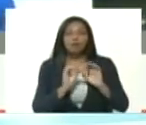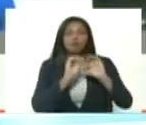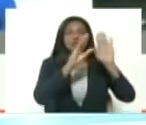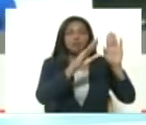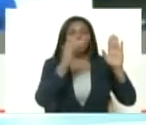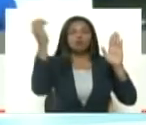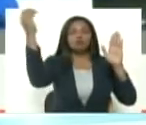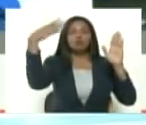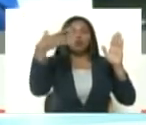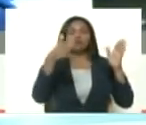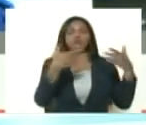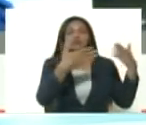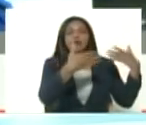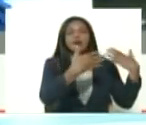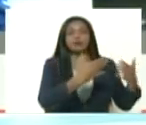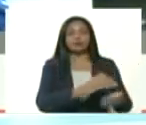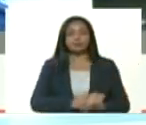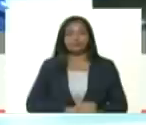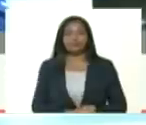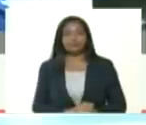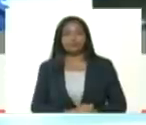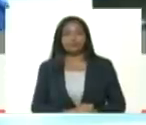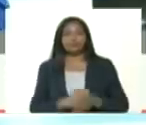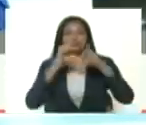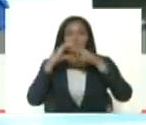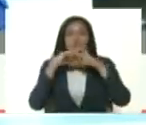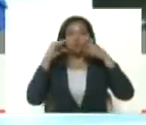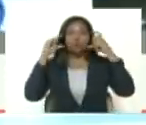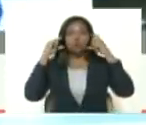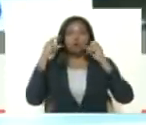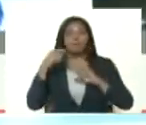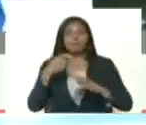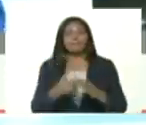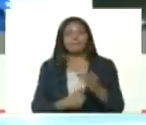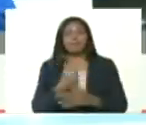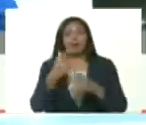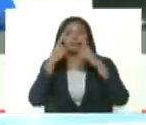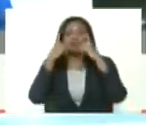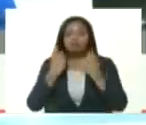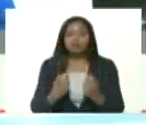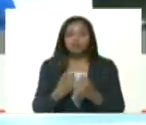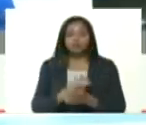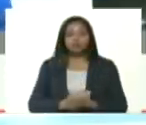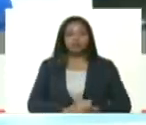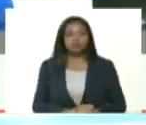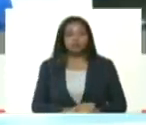sol. ¿Eh? Y me pusieron este tapabocas más profesional.